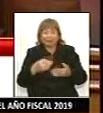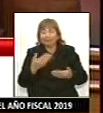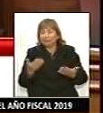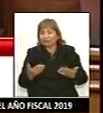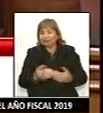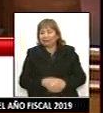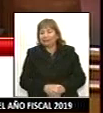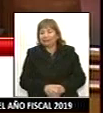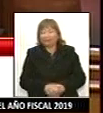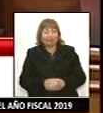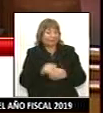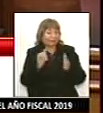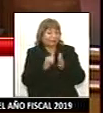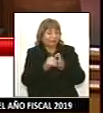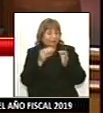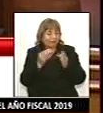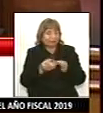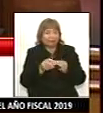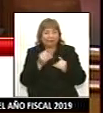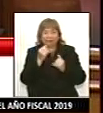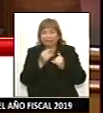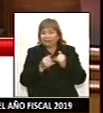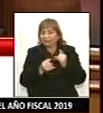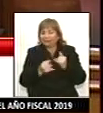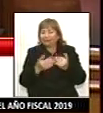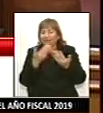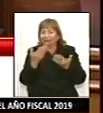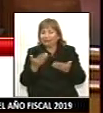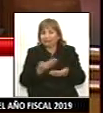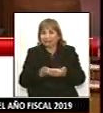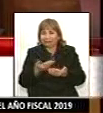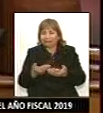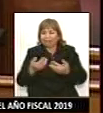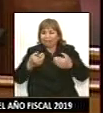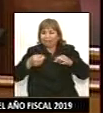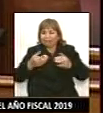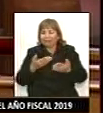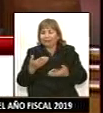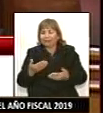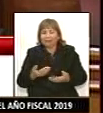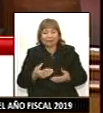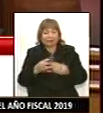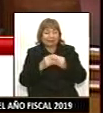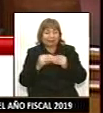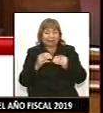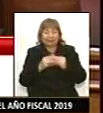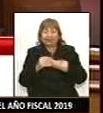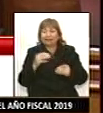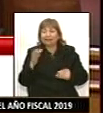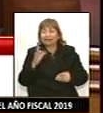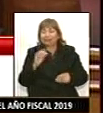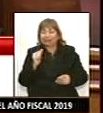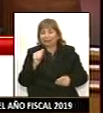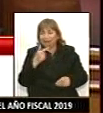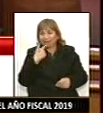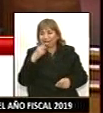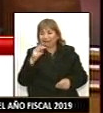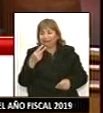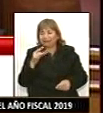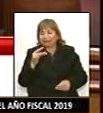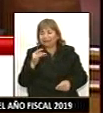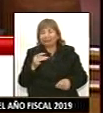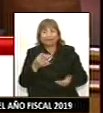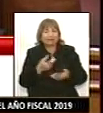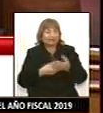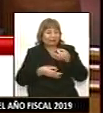inversión y que como disposición final que se propone autorizar al Ministerio de la Producción en el año fiscal 2018 a